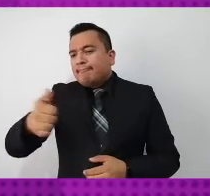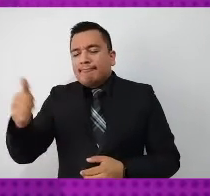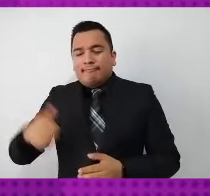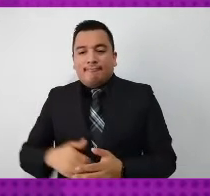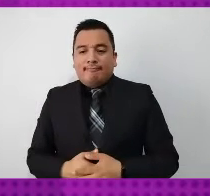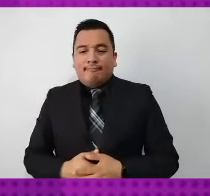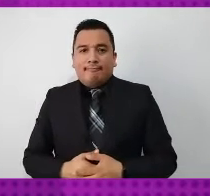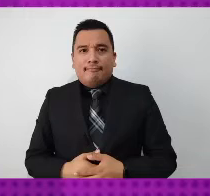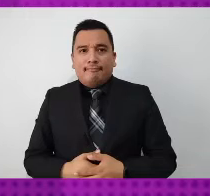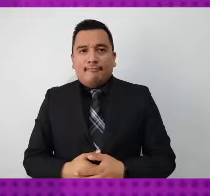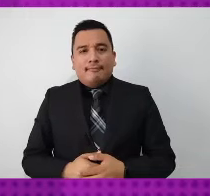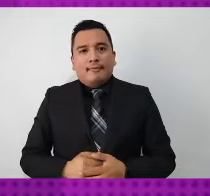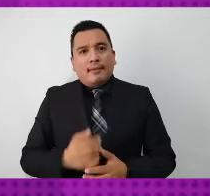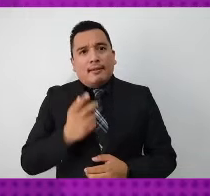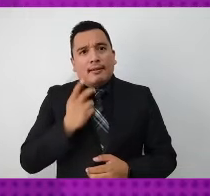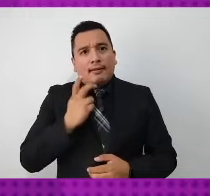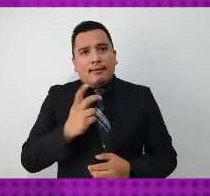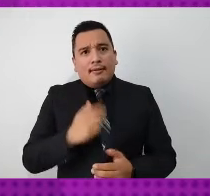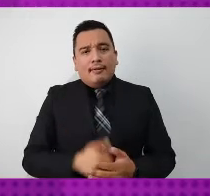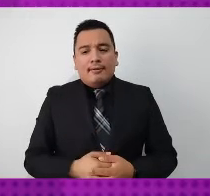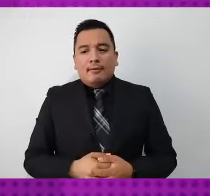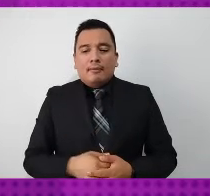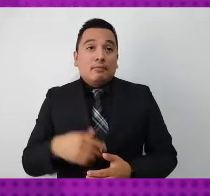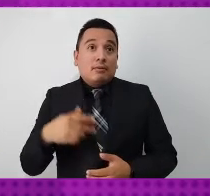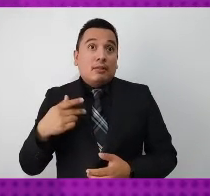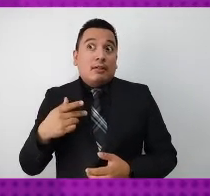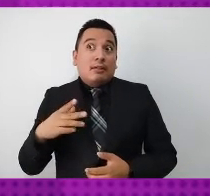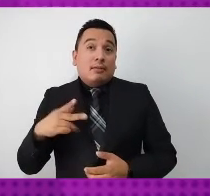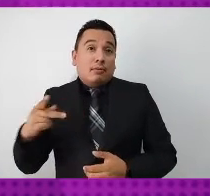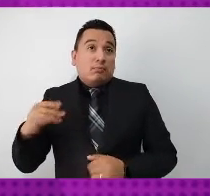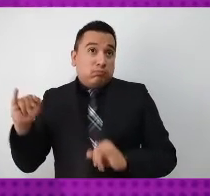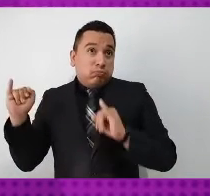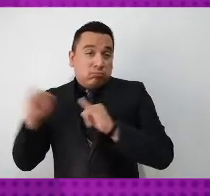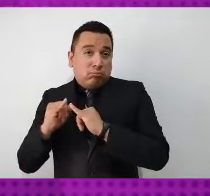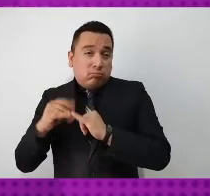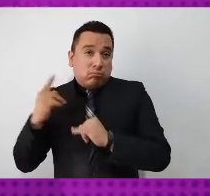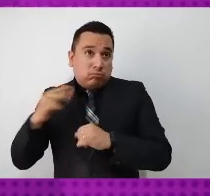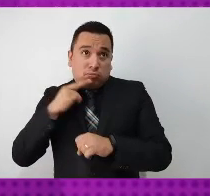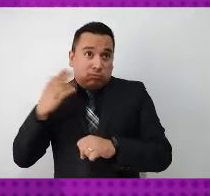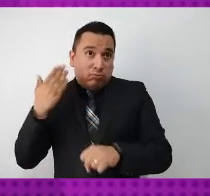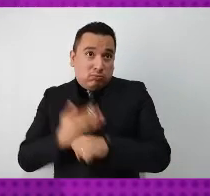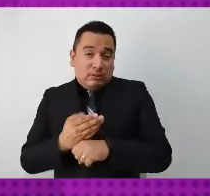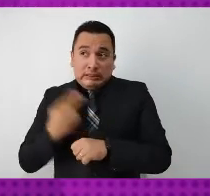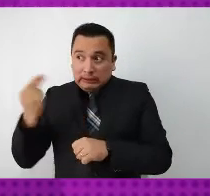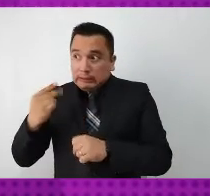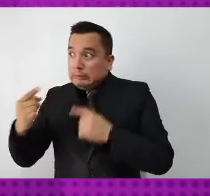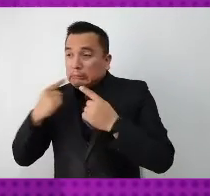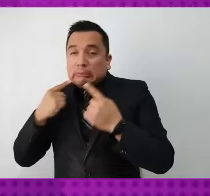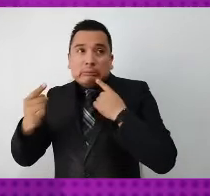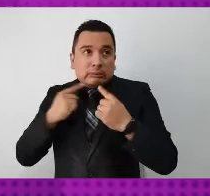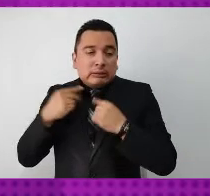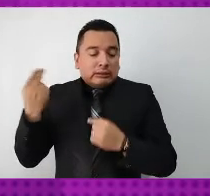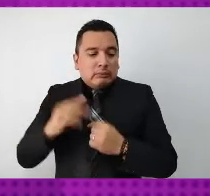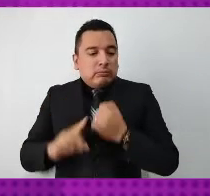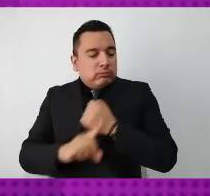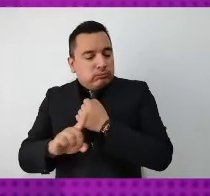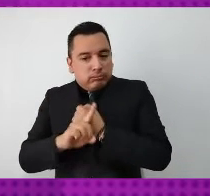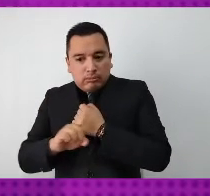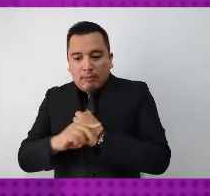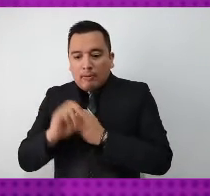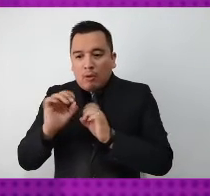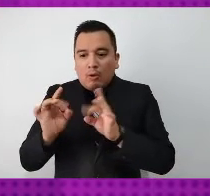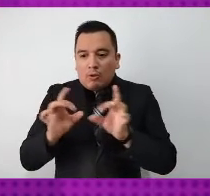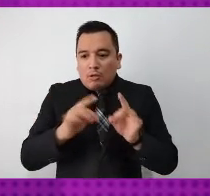desde ahí y hay responsabilidad de las instituciones para coordinarse y resolver las necesidades de estos